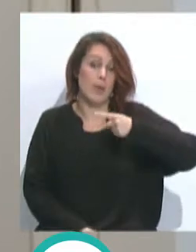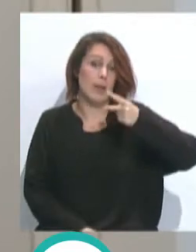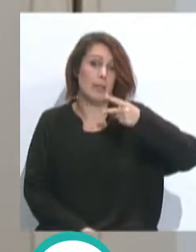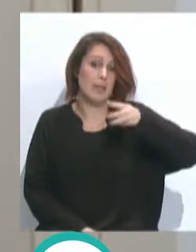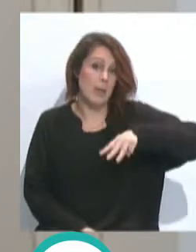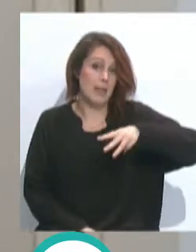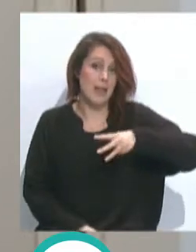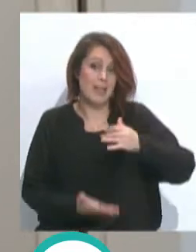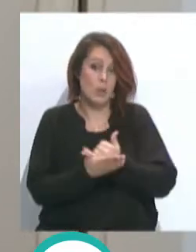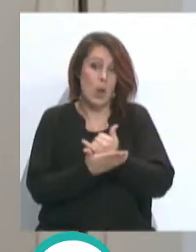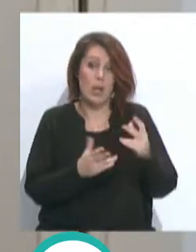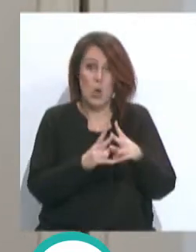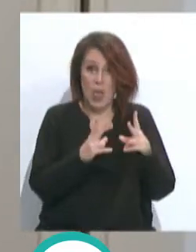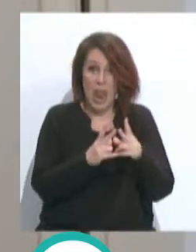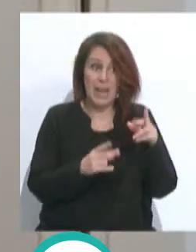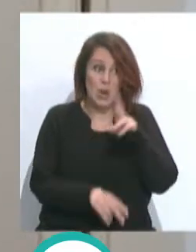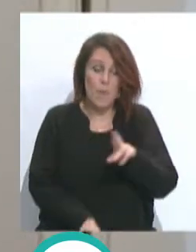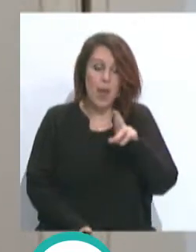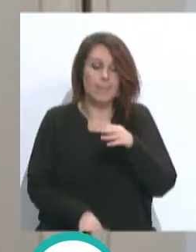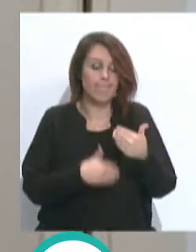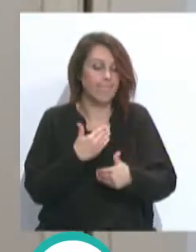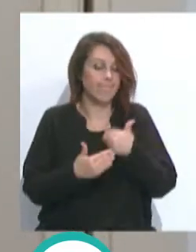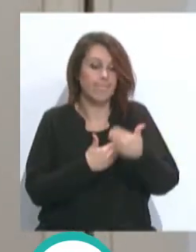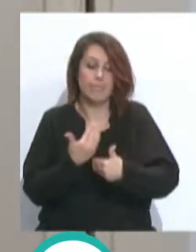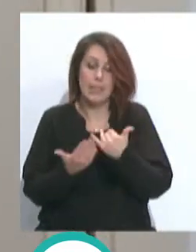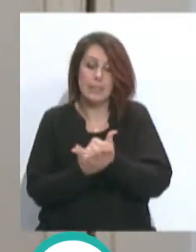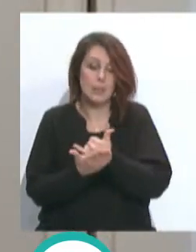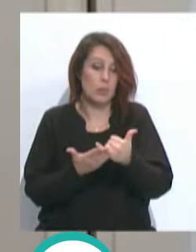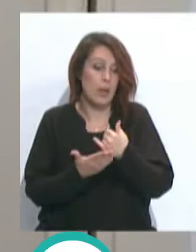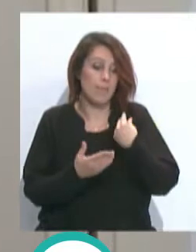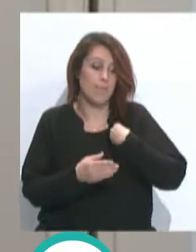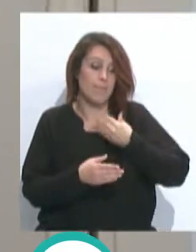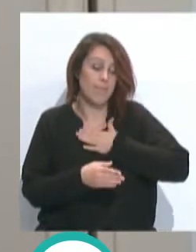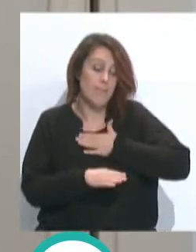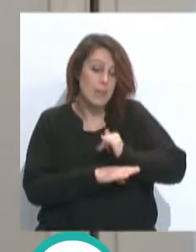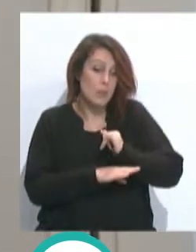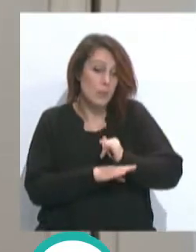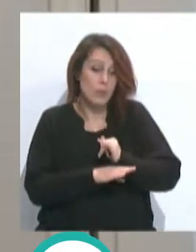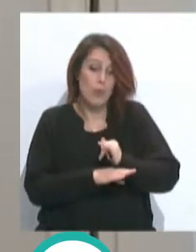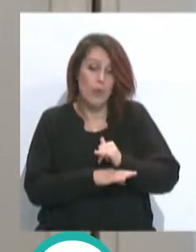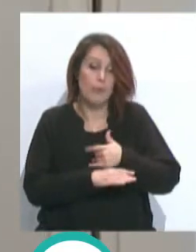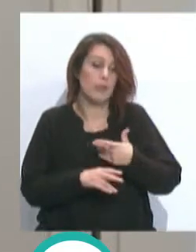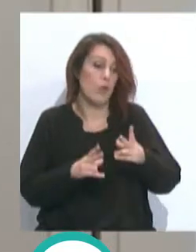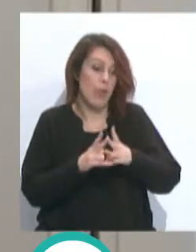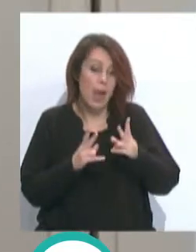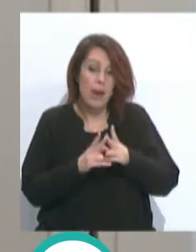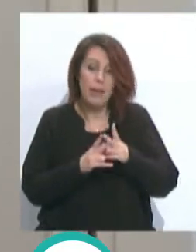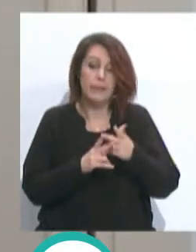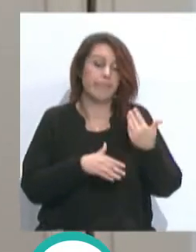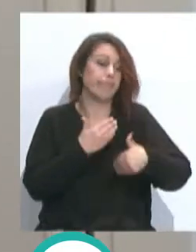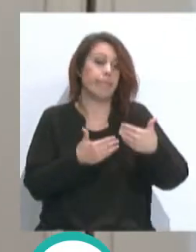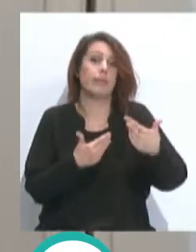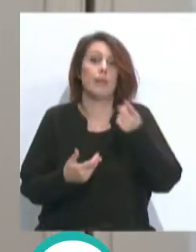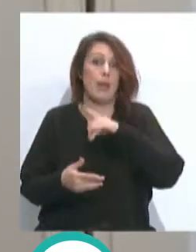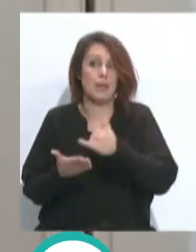las asignaturas de sociales y tirar para adelante con todas las asignaturas del instituto, de bachillerato, de sociales y todas las